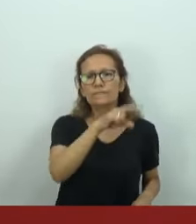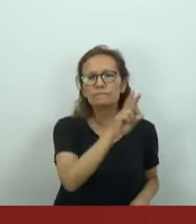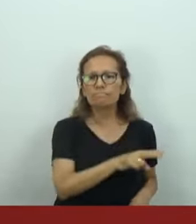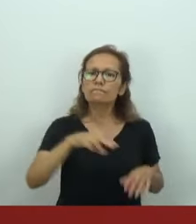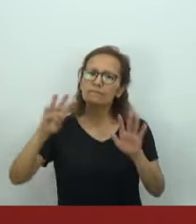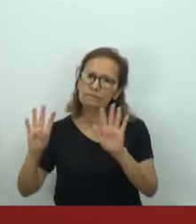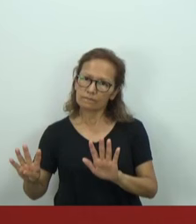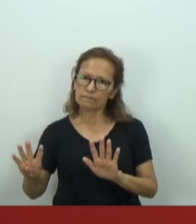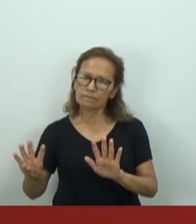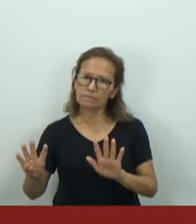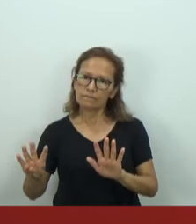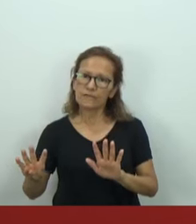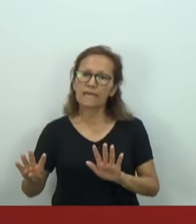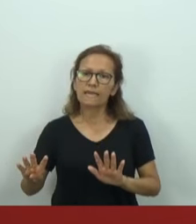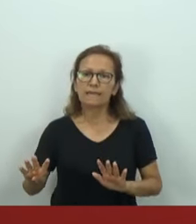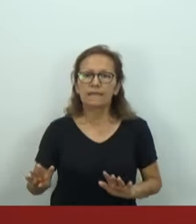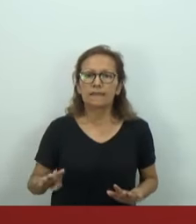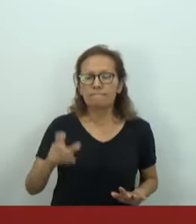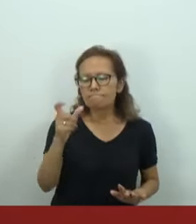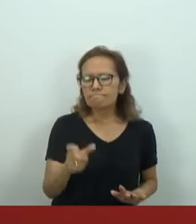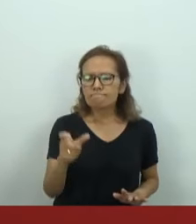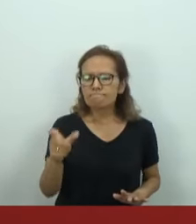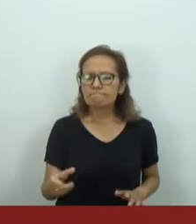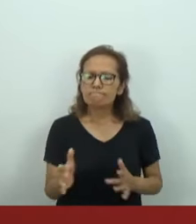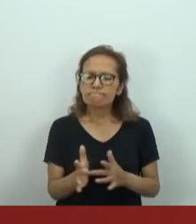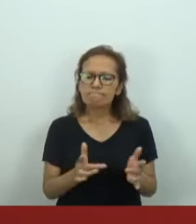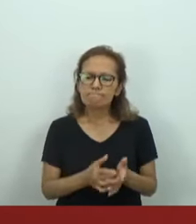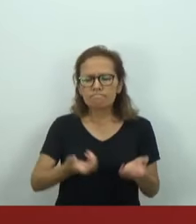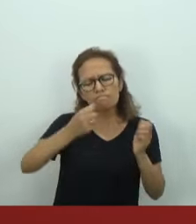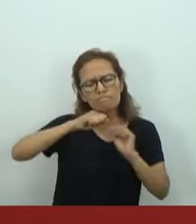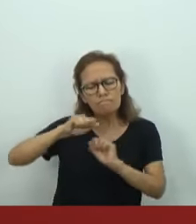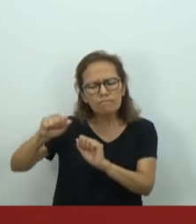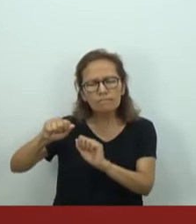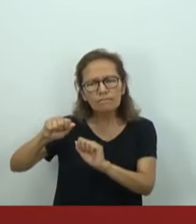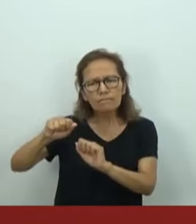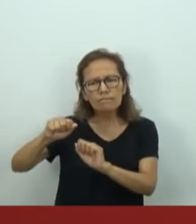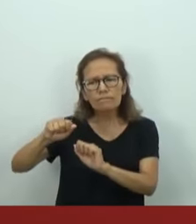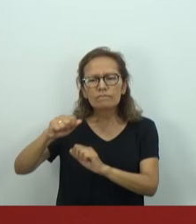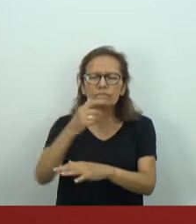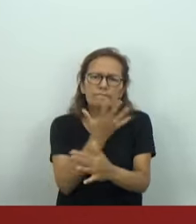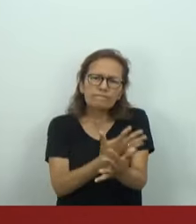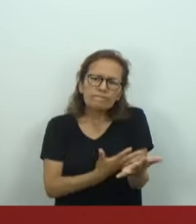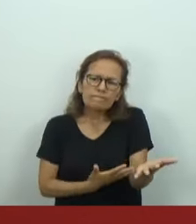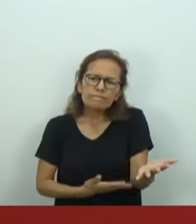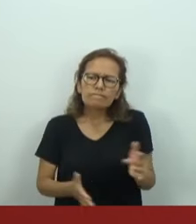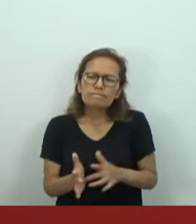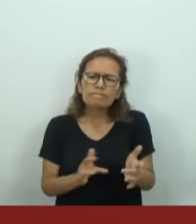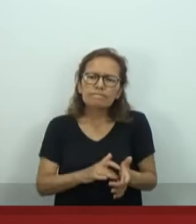El que pisoteare al Hijo de Dios, el que tuviere por inmunda la sangre del